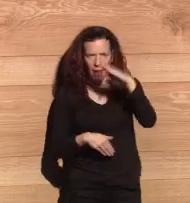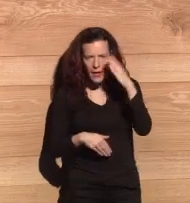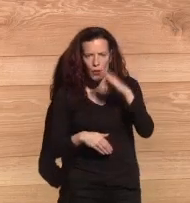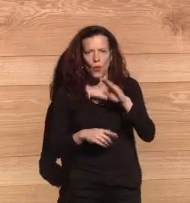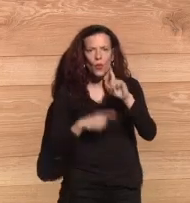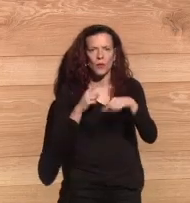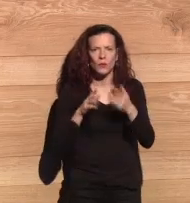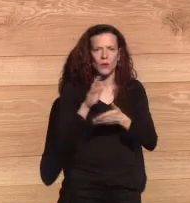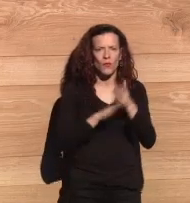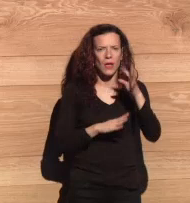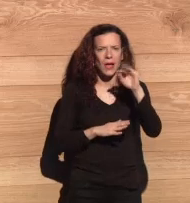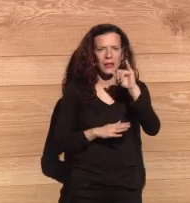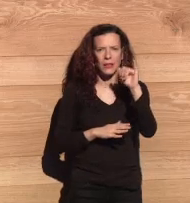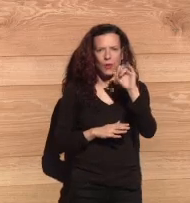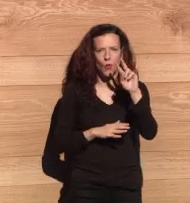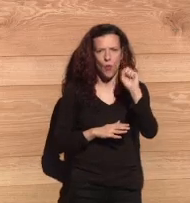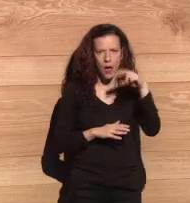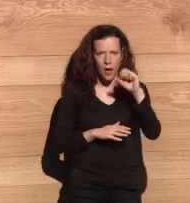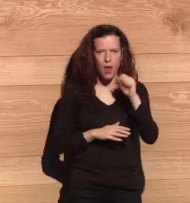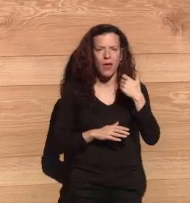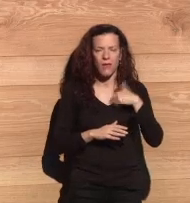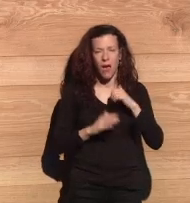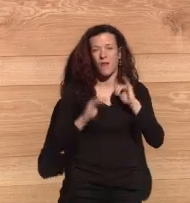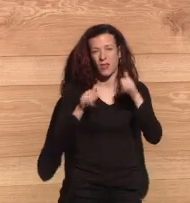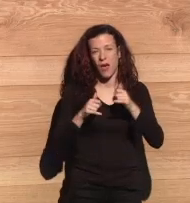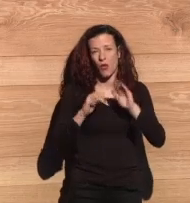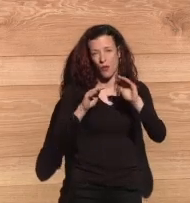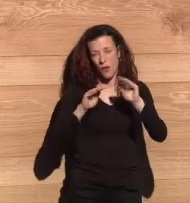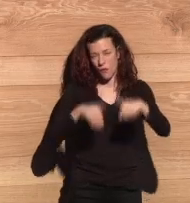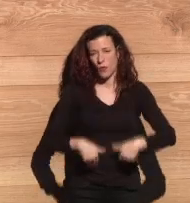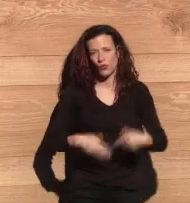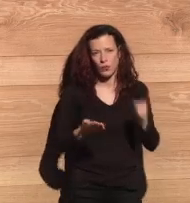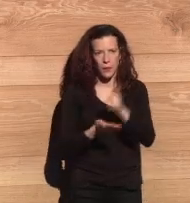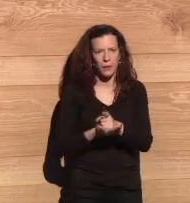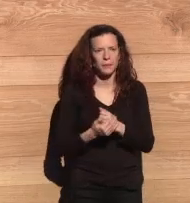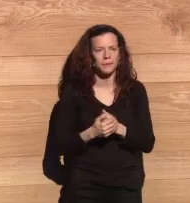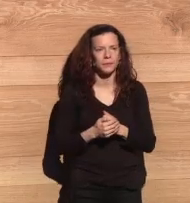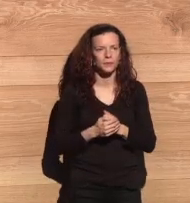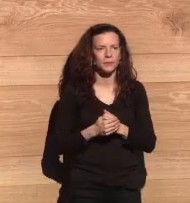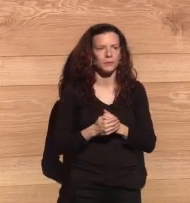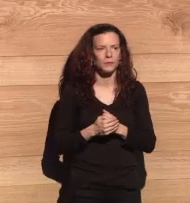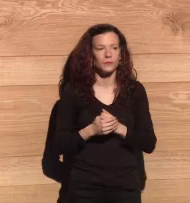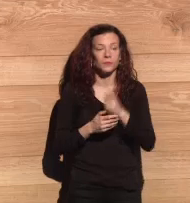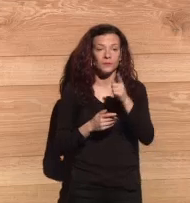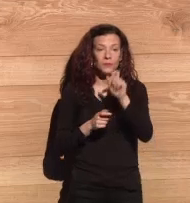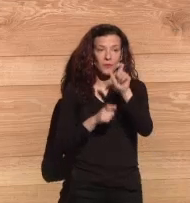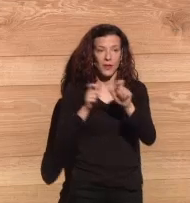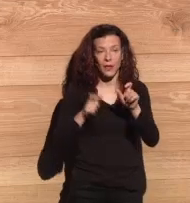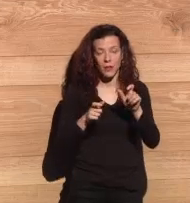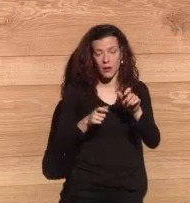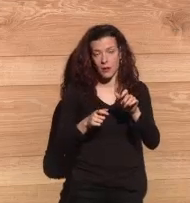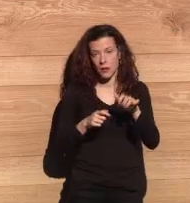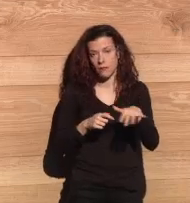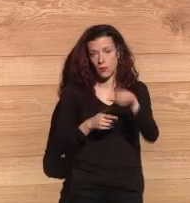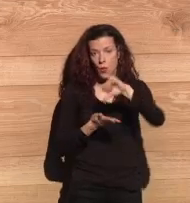a Tijuana, donde ya estaban ahí, ¿no? Entonces, esta también es una familia, pues, de gente local de México que se organizó